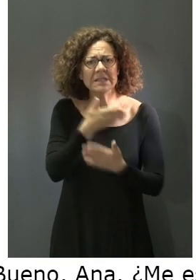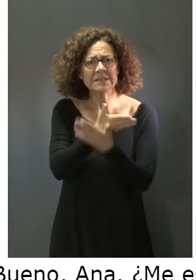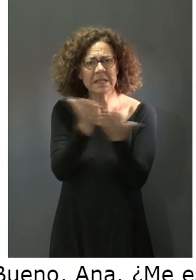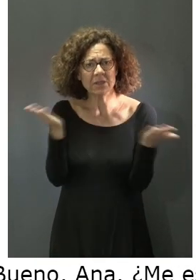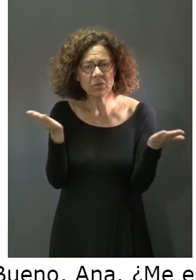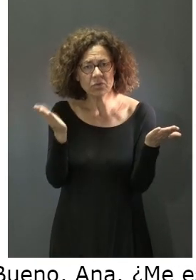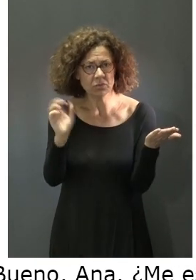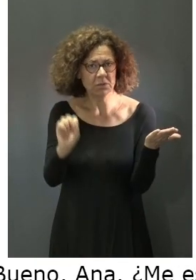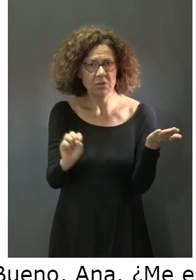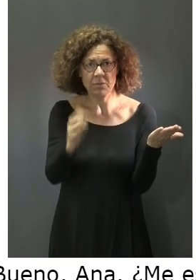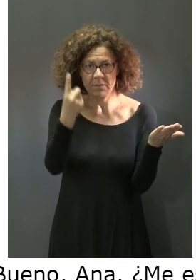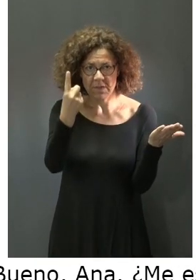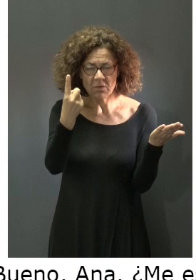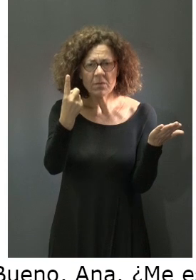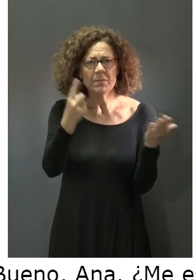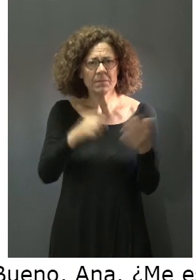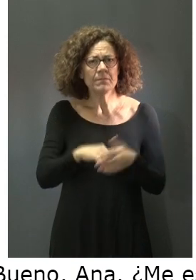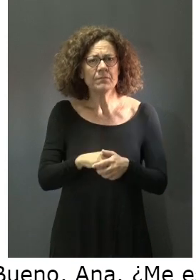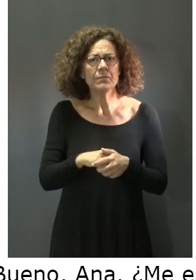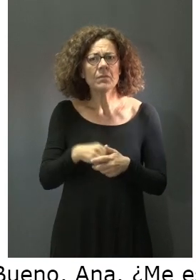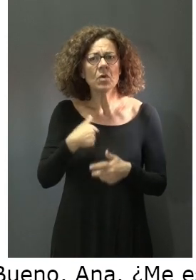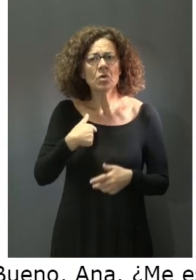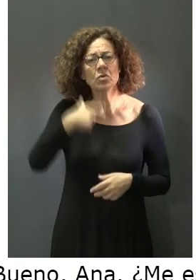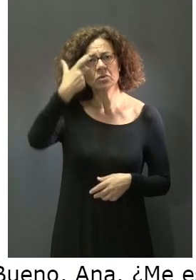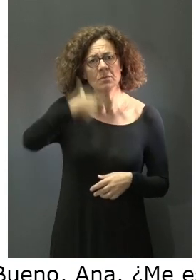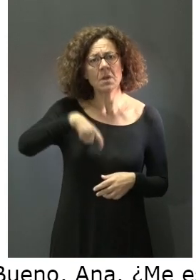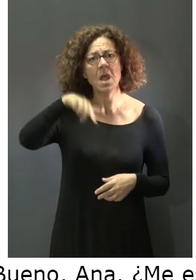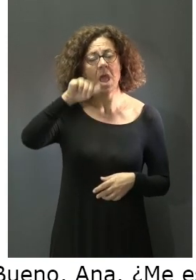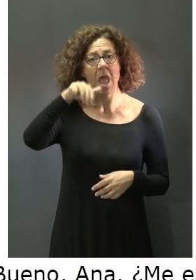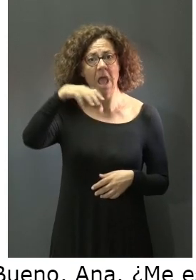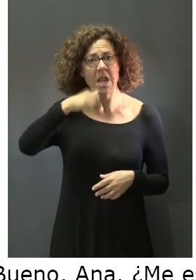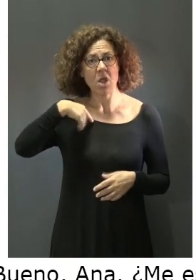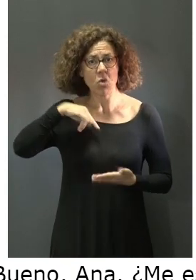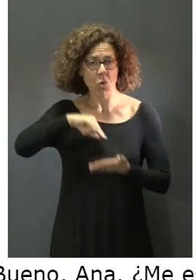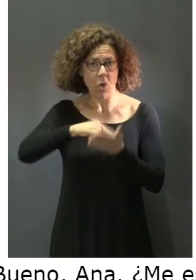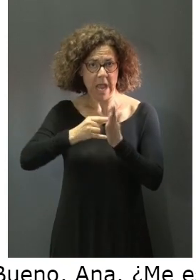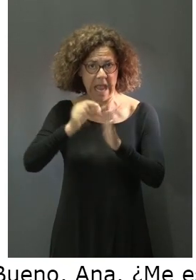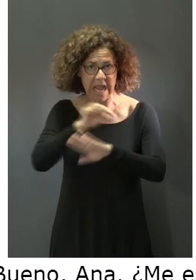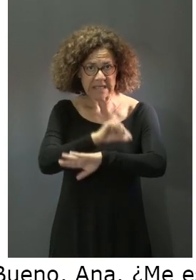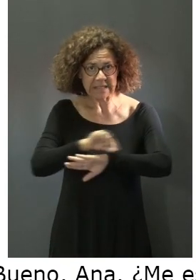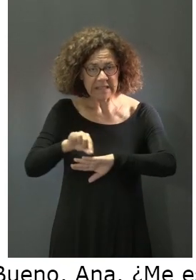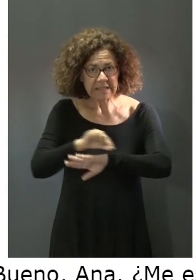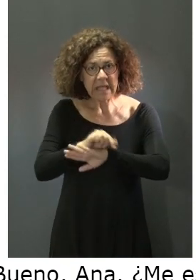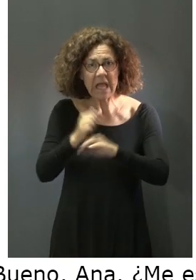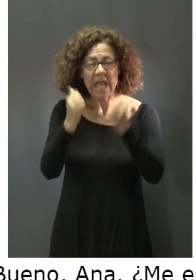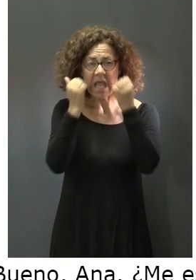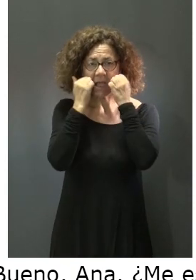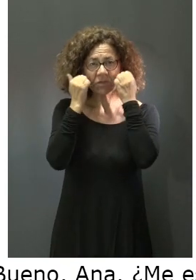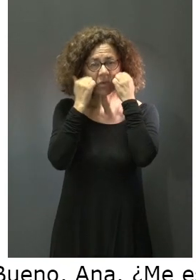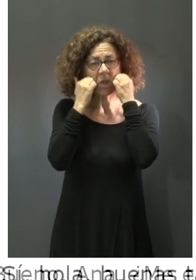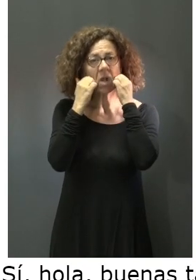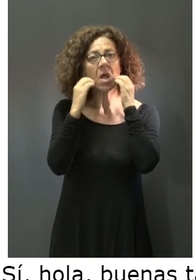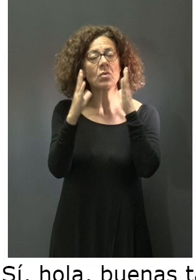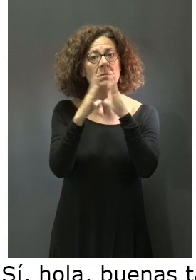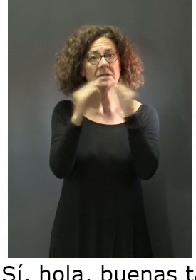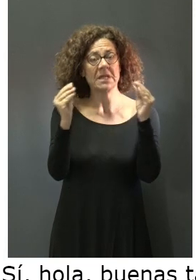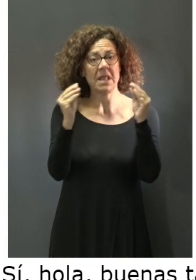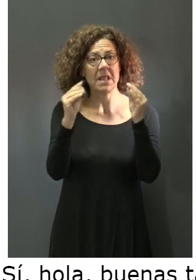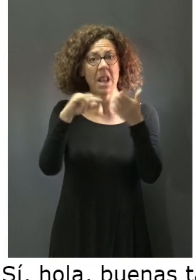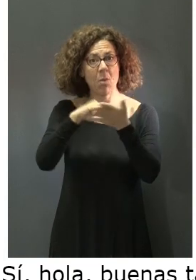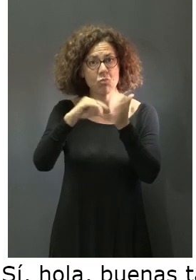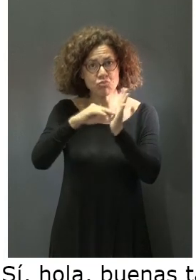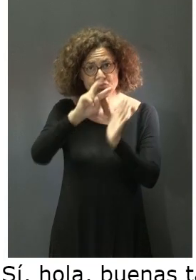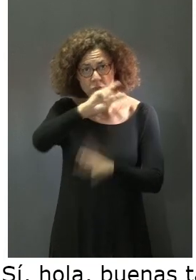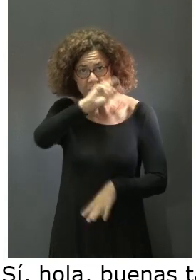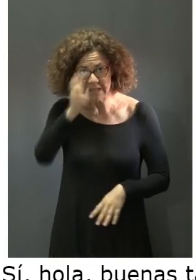lo primero. Y nada, yo soy Ana Bullón, soy arquitecta. Estudié en la universidad, en la Politécnica